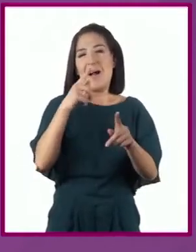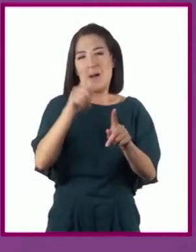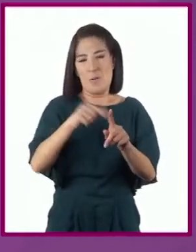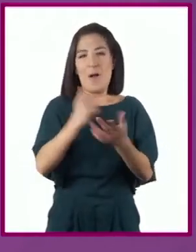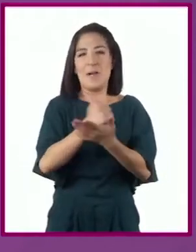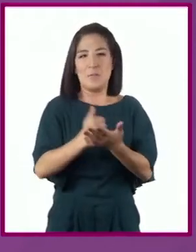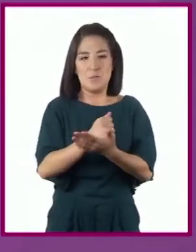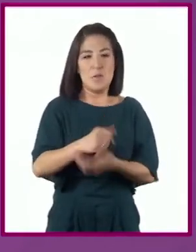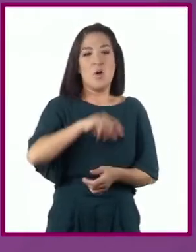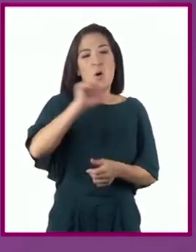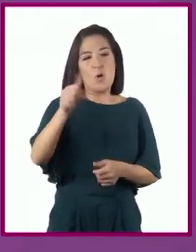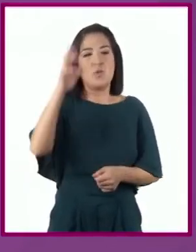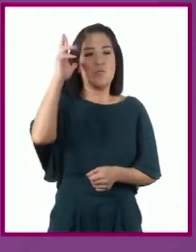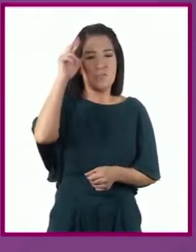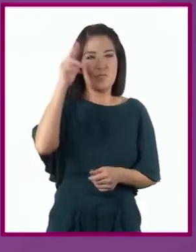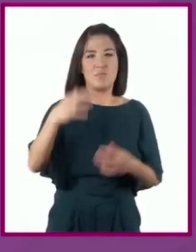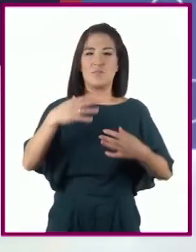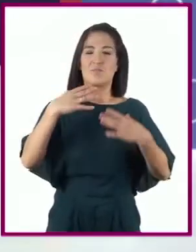traje.